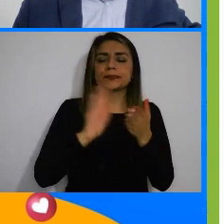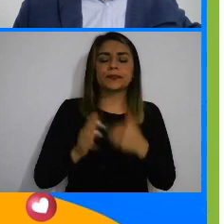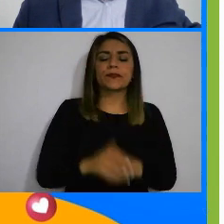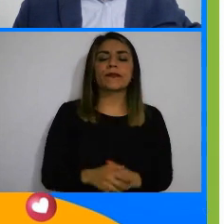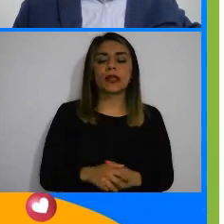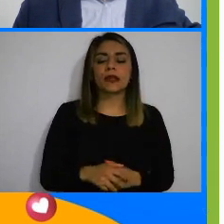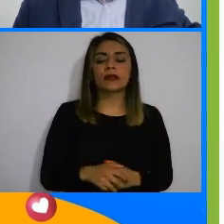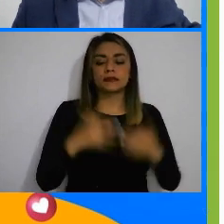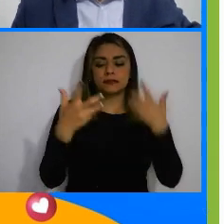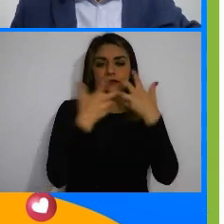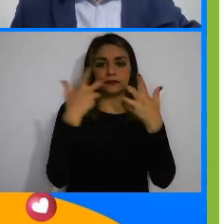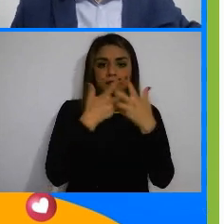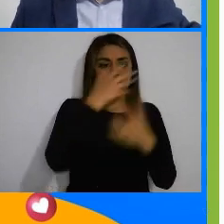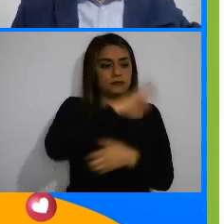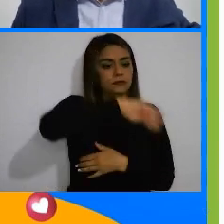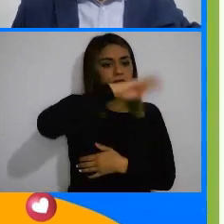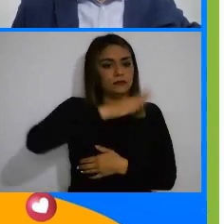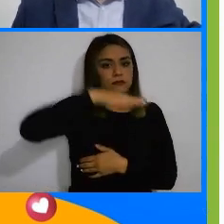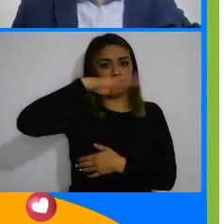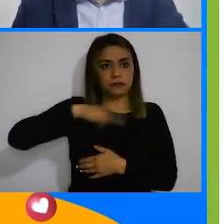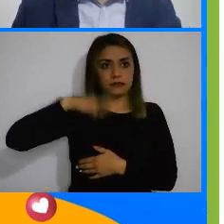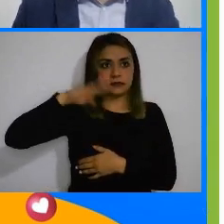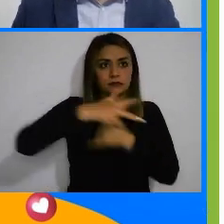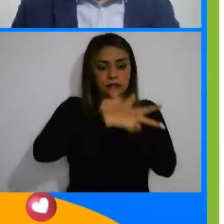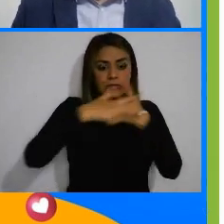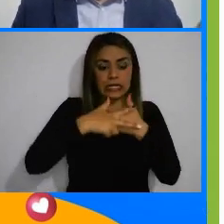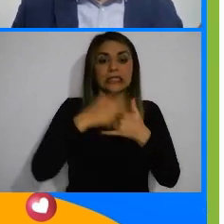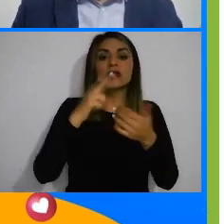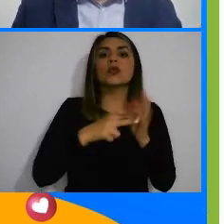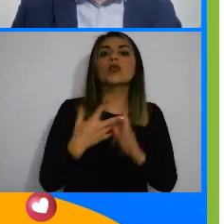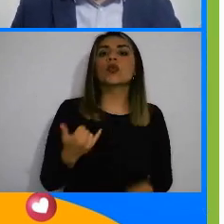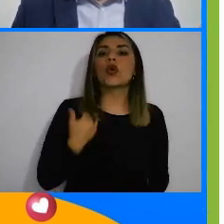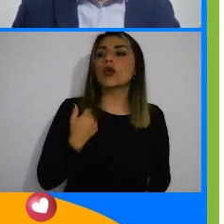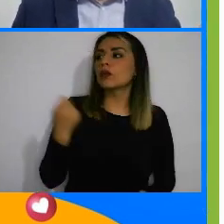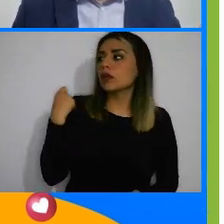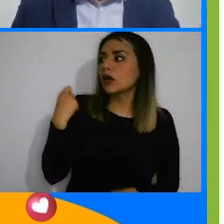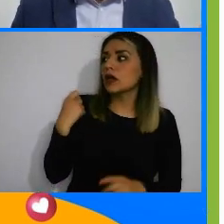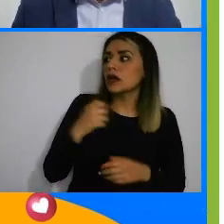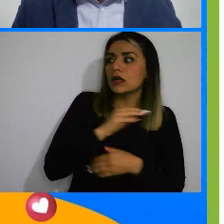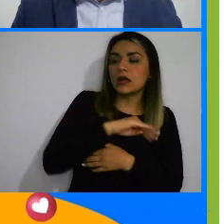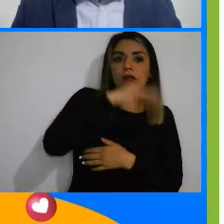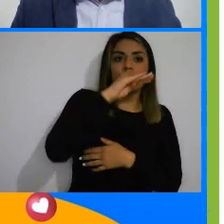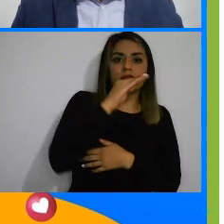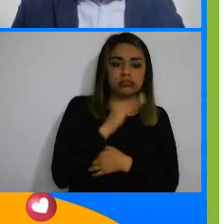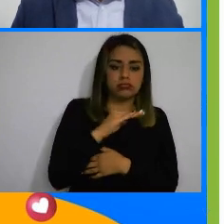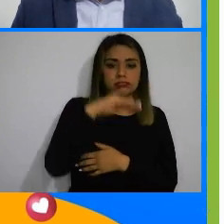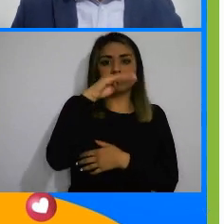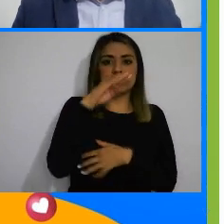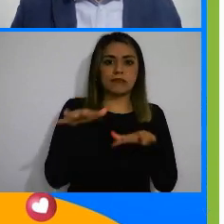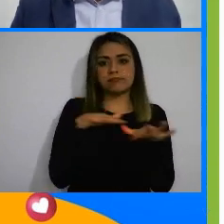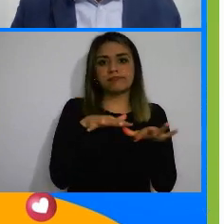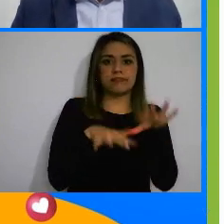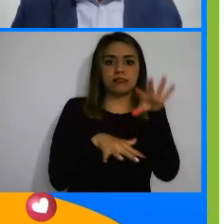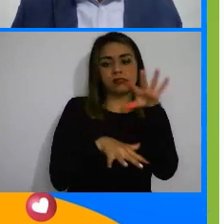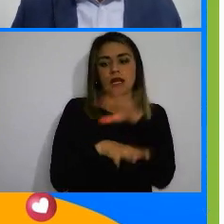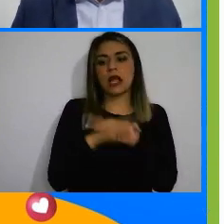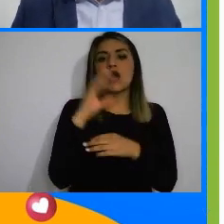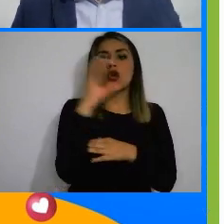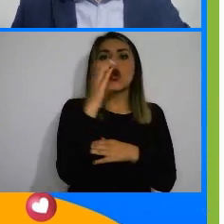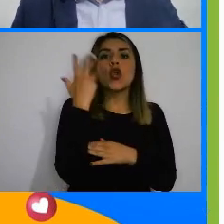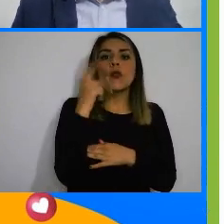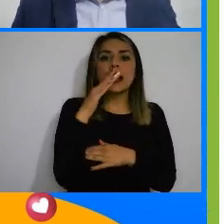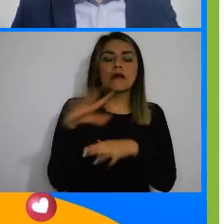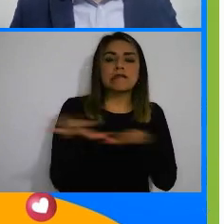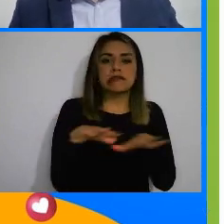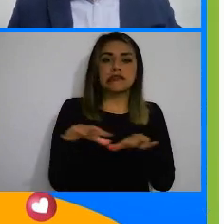el sistema montañoso andino es joven, significa que todo el tiempo está creciendo, se está moviendo, entonces por eso en Colombia tiembla todos los días, lo que pasa